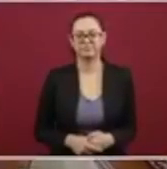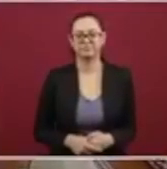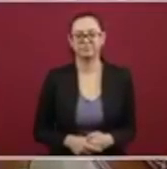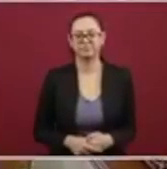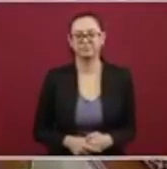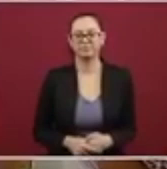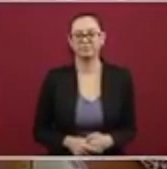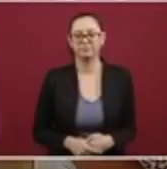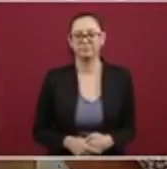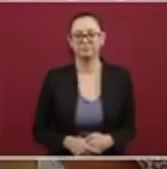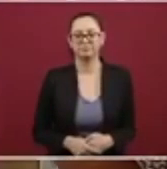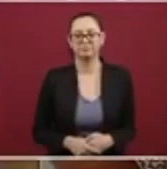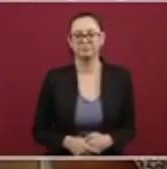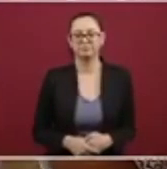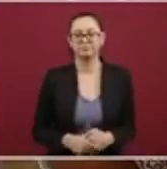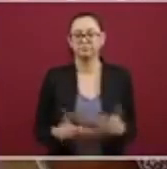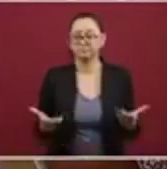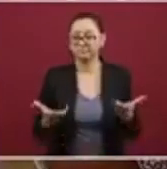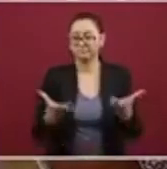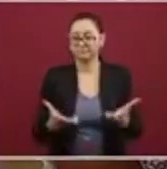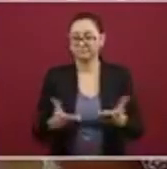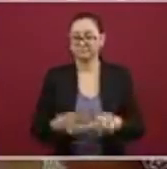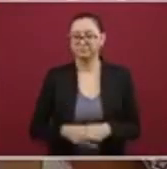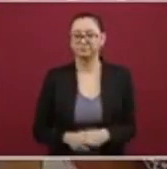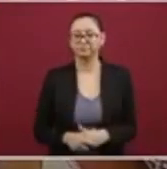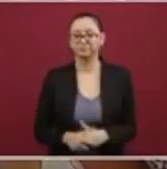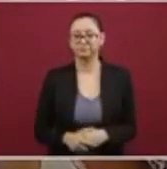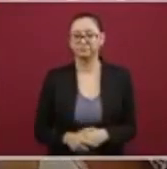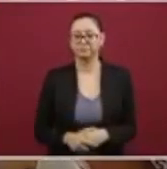¿Alguien más que quiera hablar y tomar la palabra?